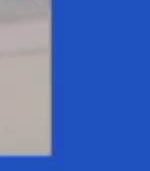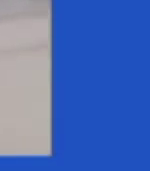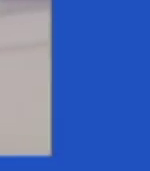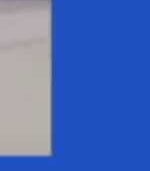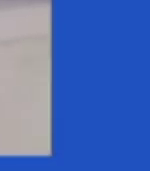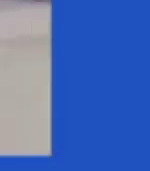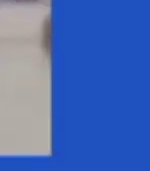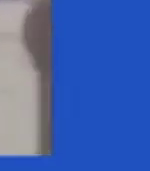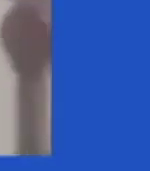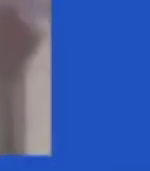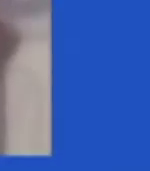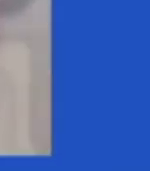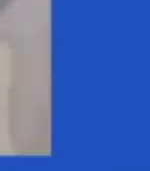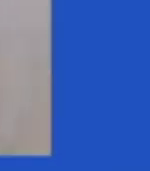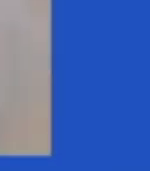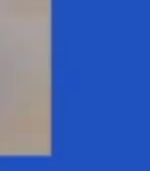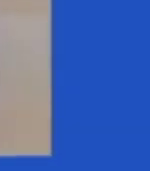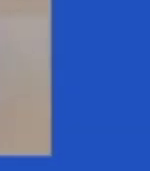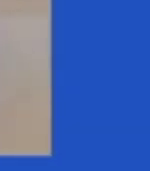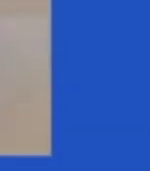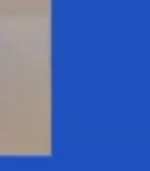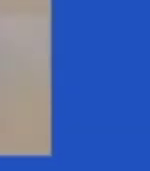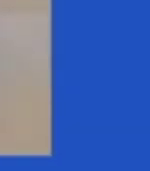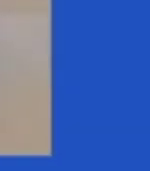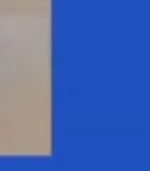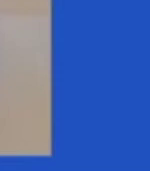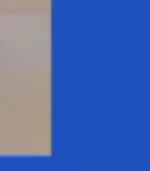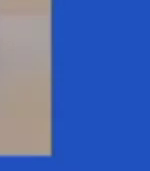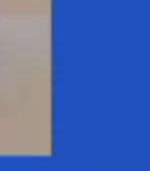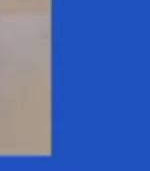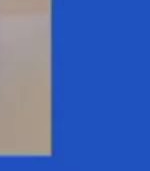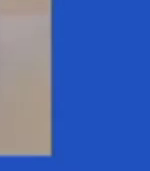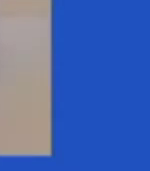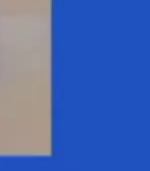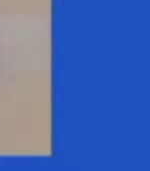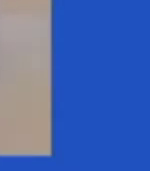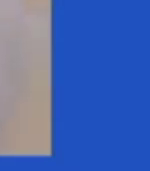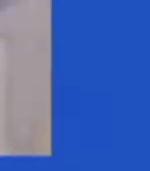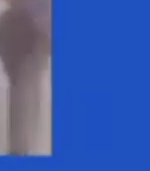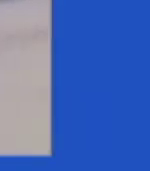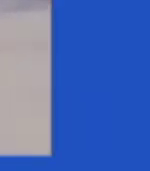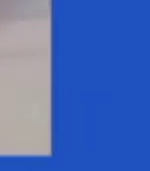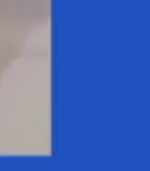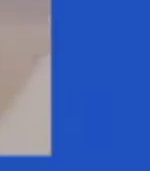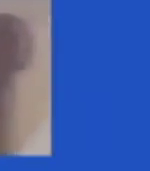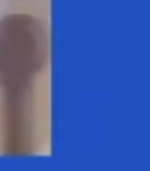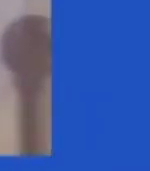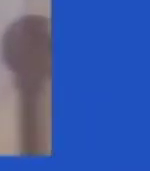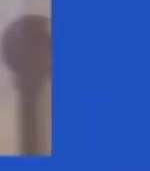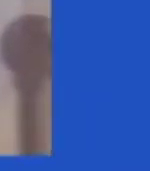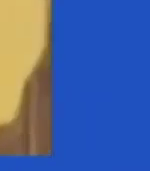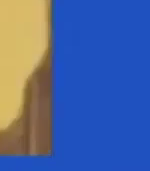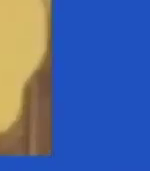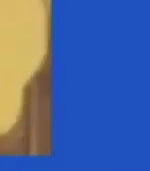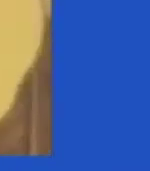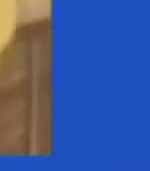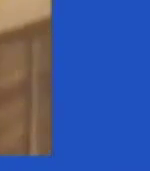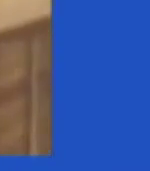la vuelta dormido y se escurre de la cama al tocador en la punta a los pies